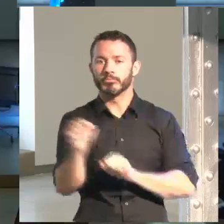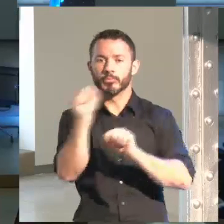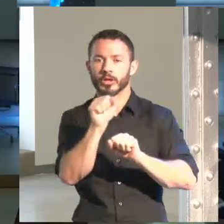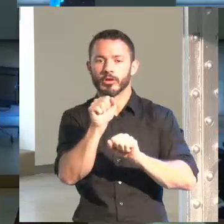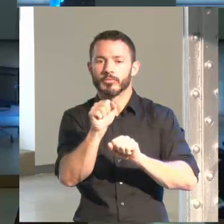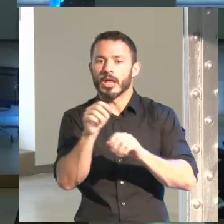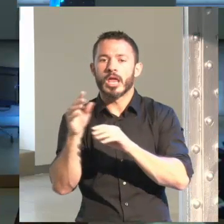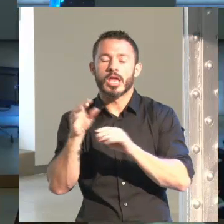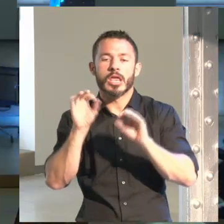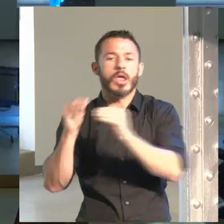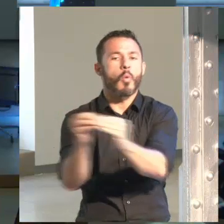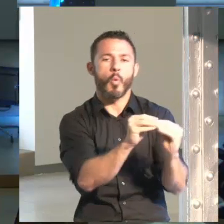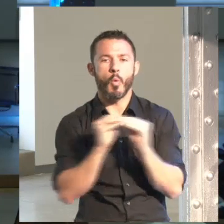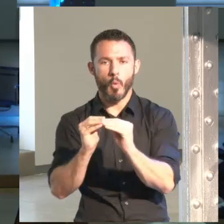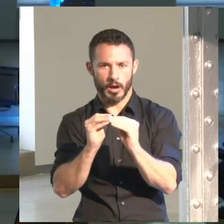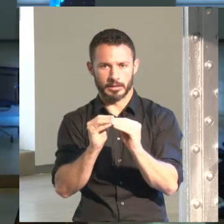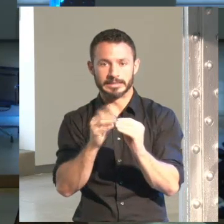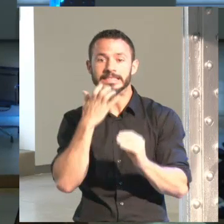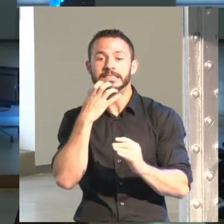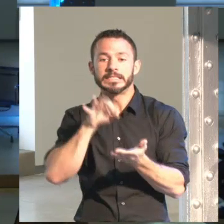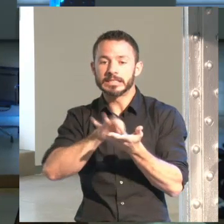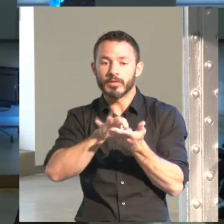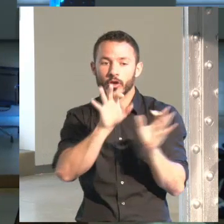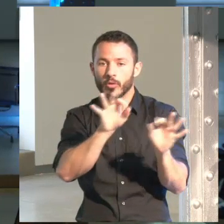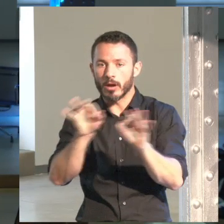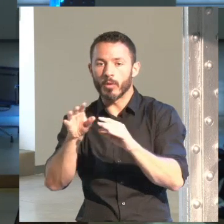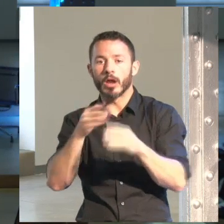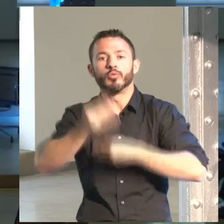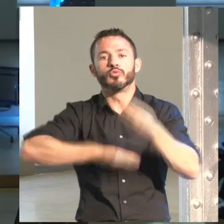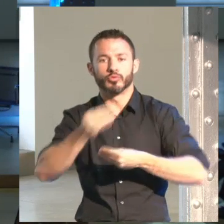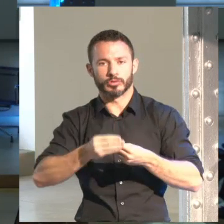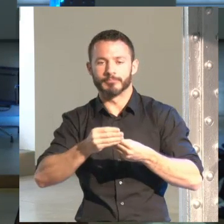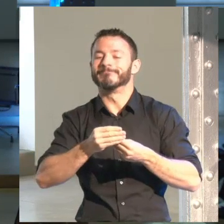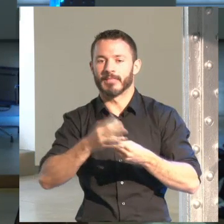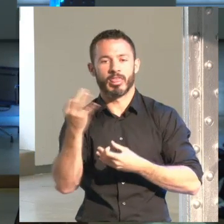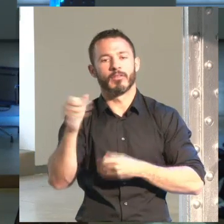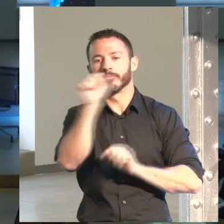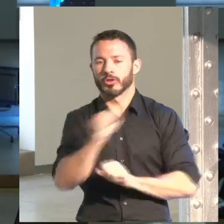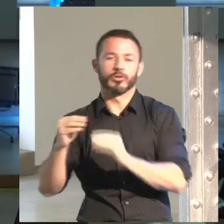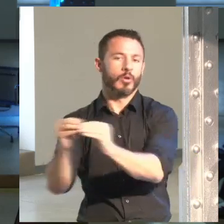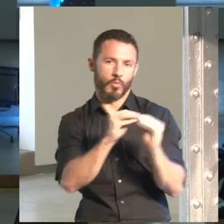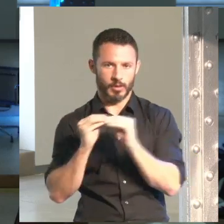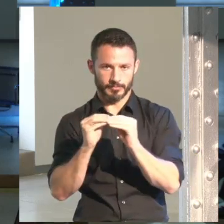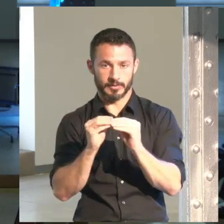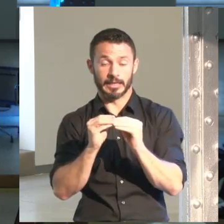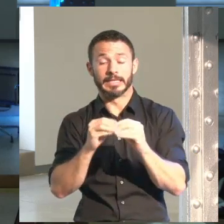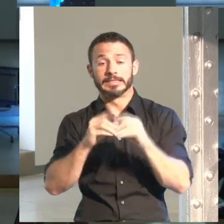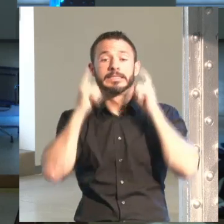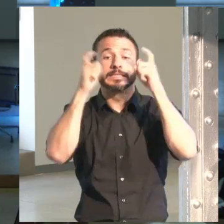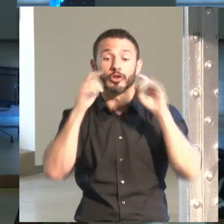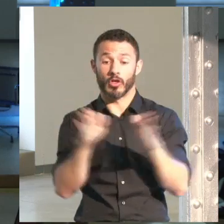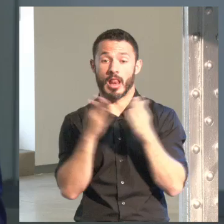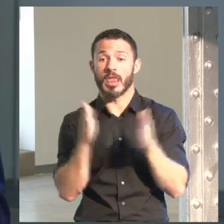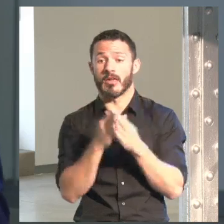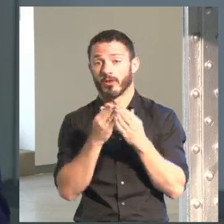manera cuando utilicen servicios de naturaleza equivalente. Este es el intento o es la vocación de este